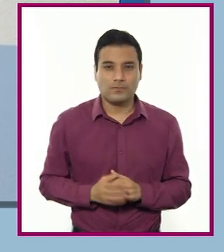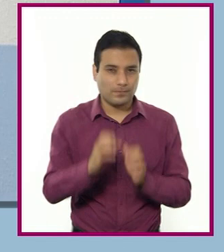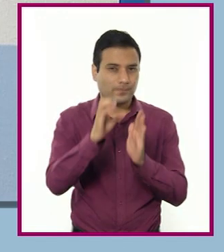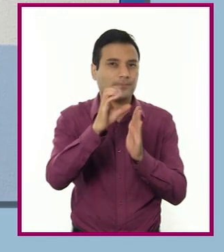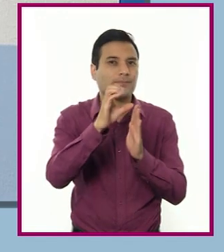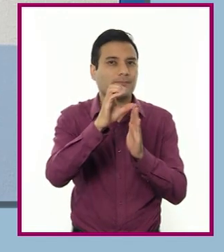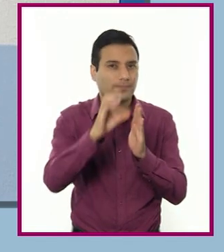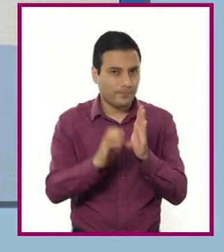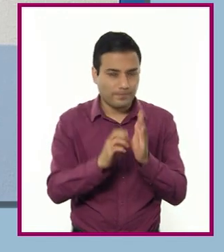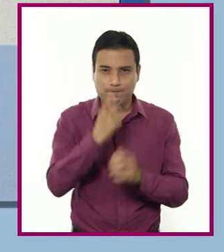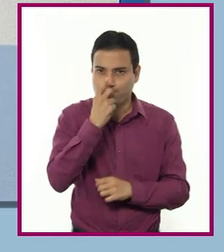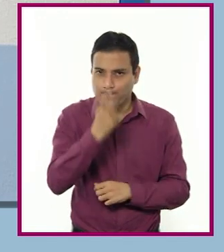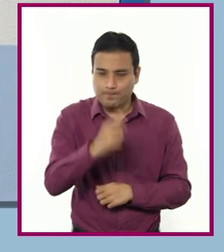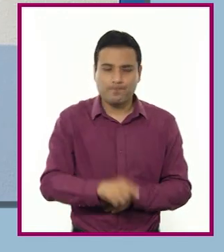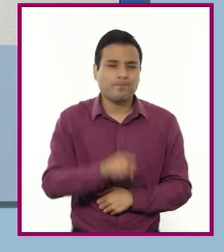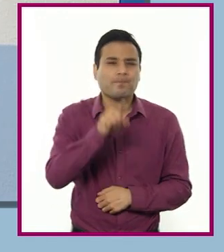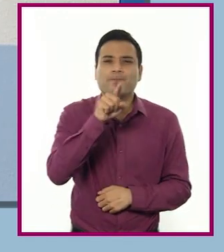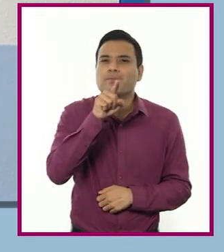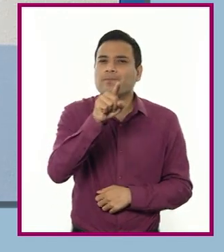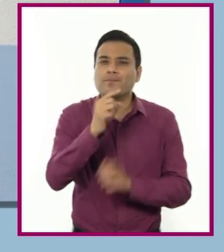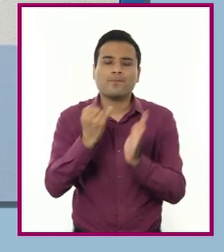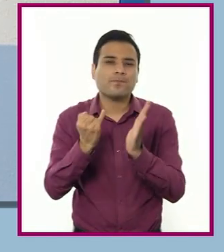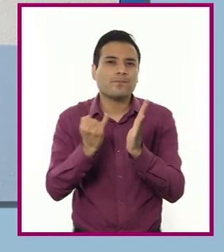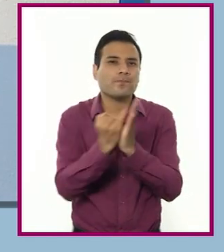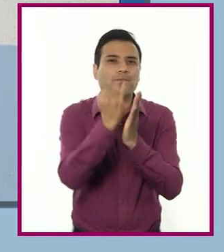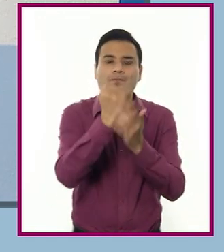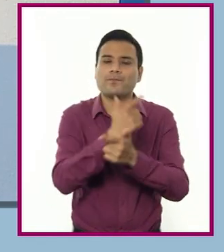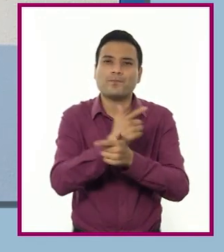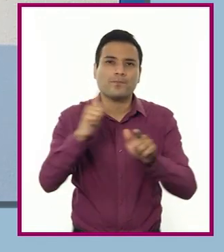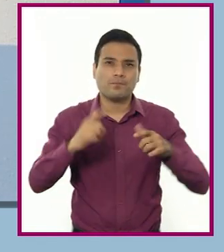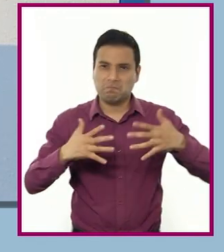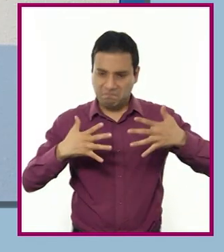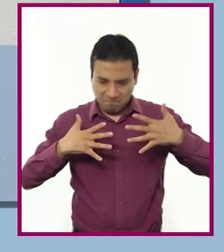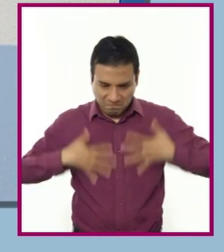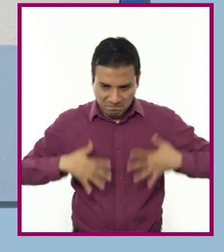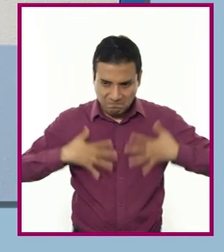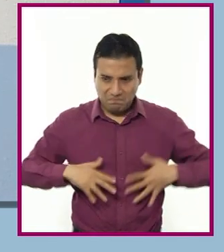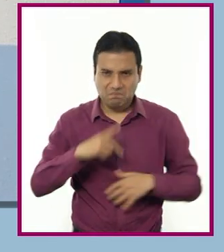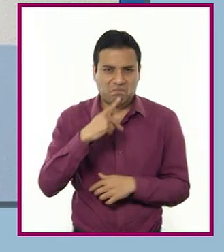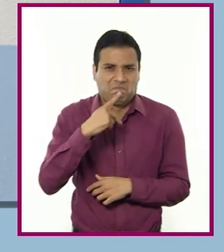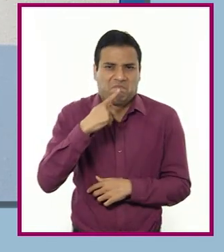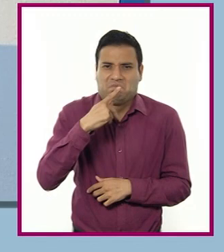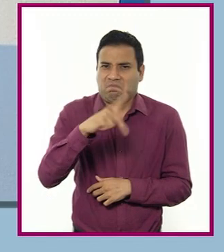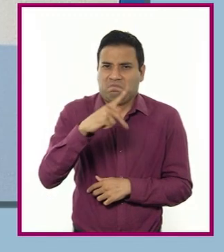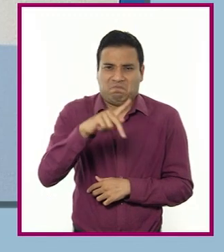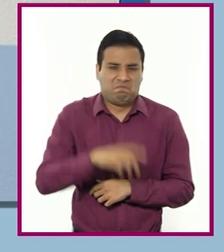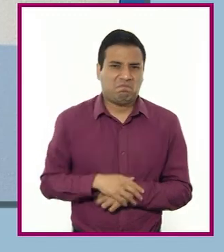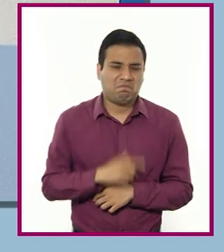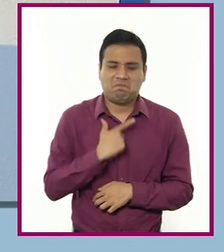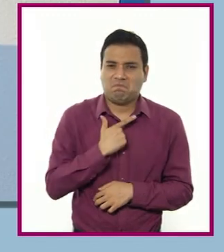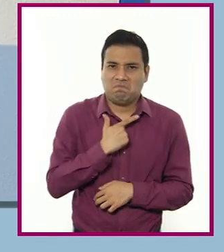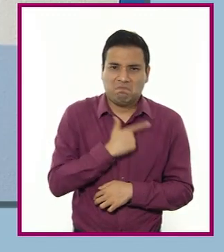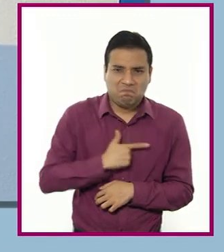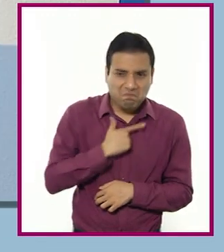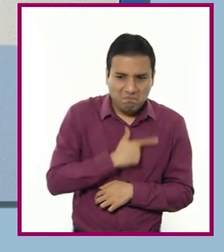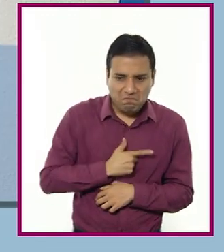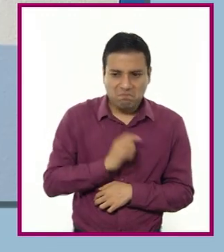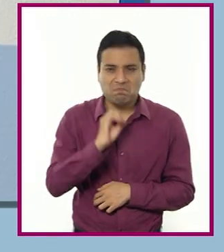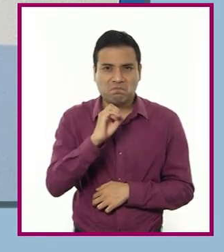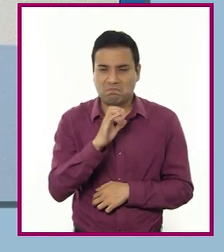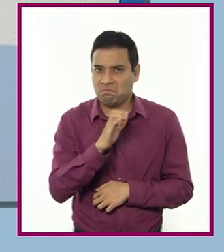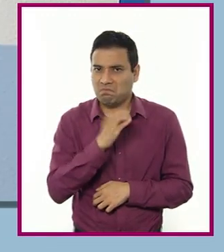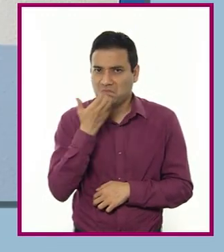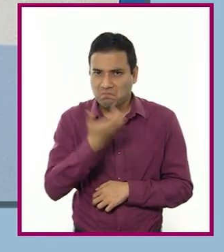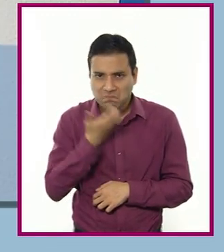garantiza la libertad que tenemos todas las personas de vestir de acuerdo a nuestras costumbres, gustos o de acuerdo a